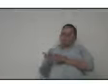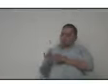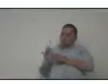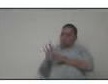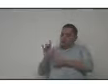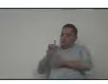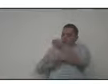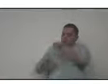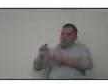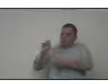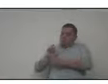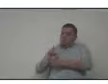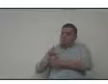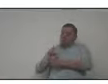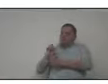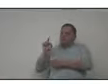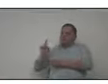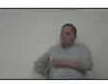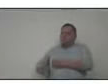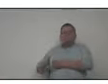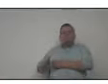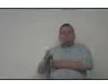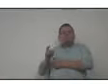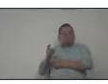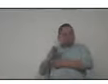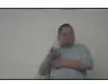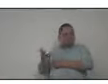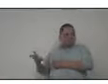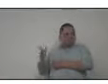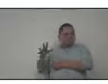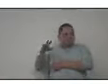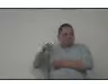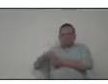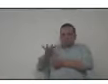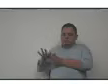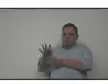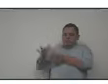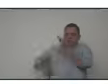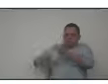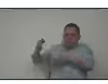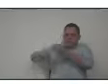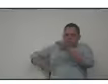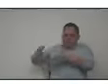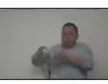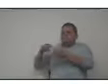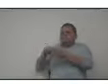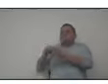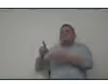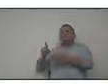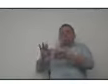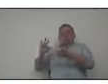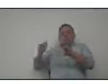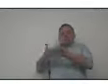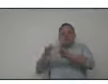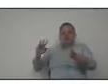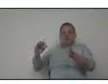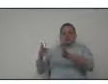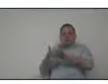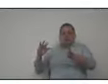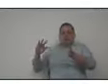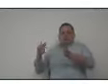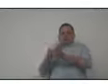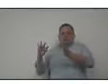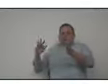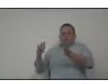pasado, teniendo las necesidades en el área jurídica, el módulo de tutelas.